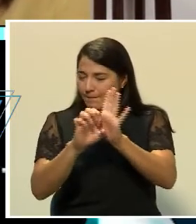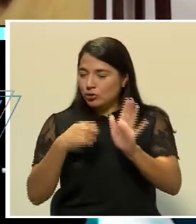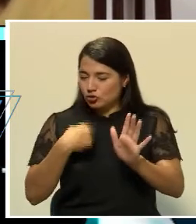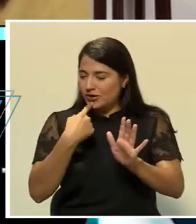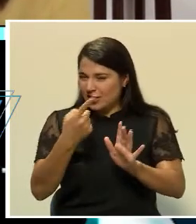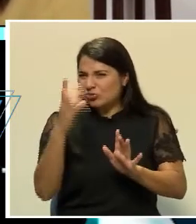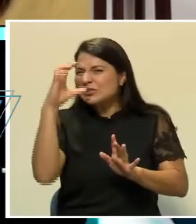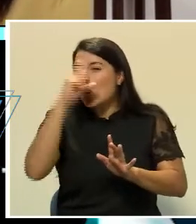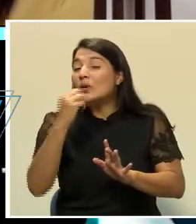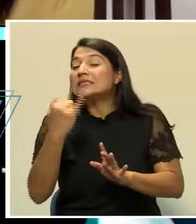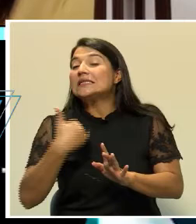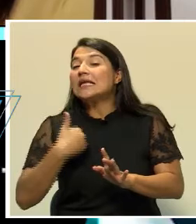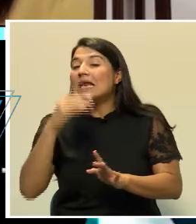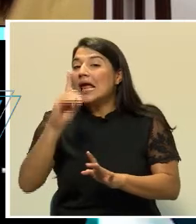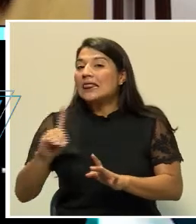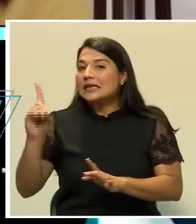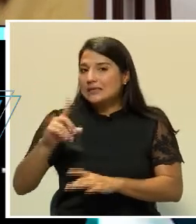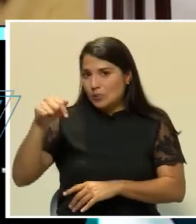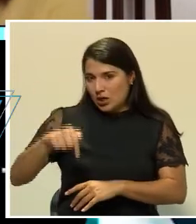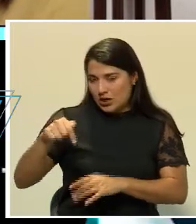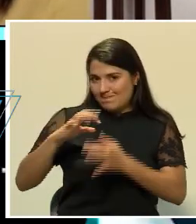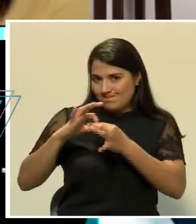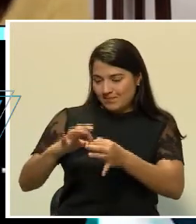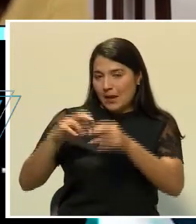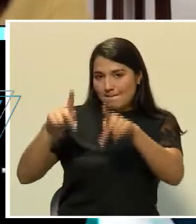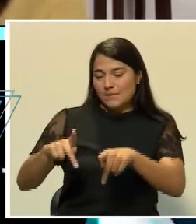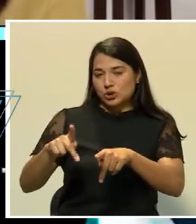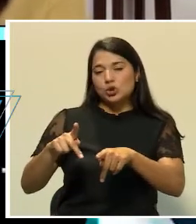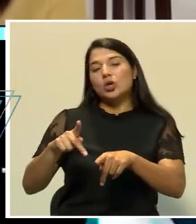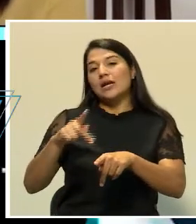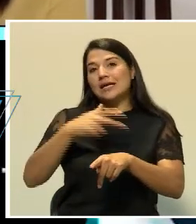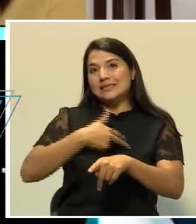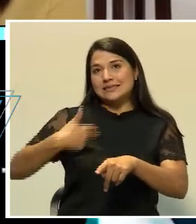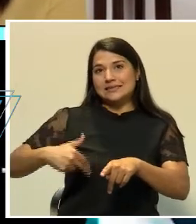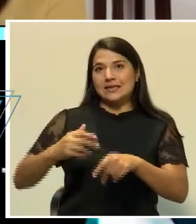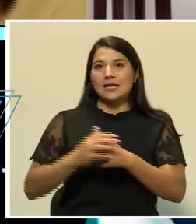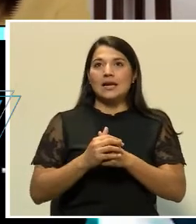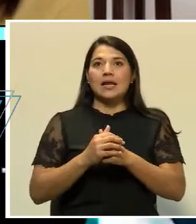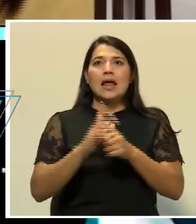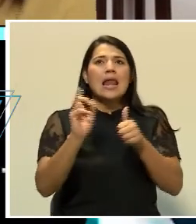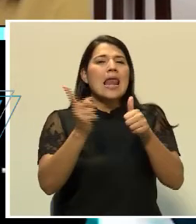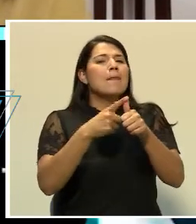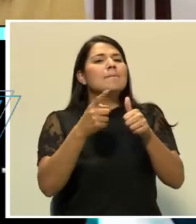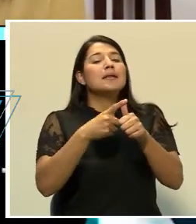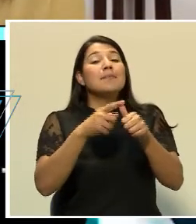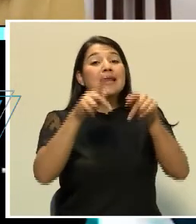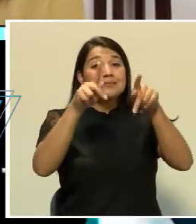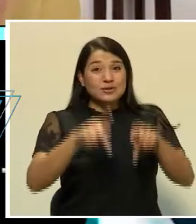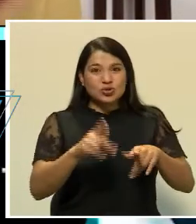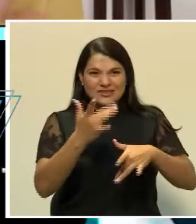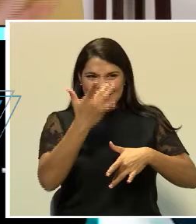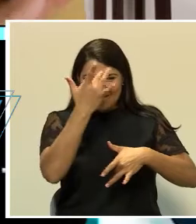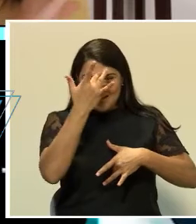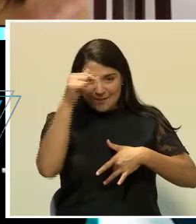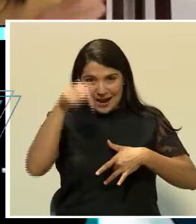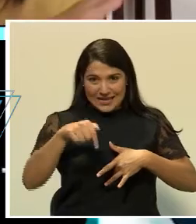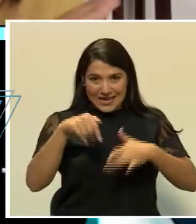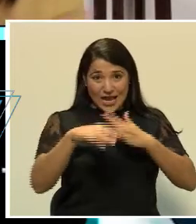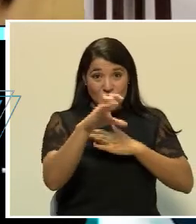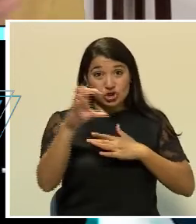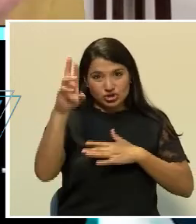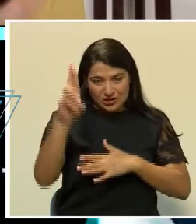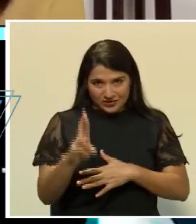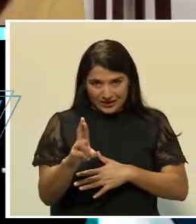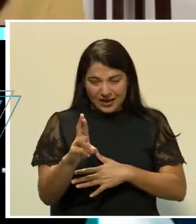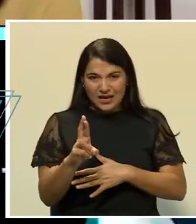momento. El tema de la pandemia, los primeros infectados en Costa Rica fue una pareja estadounidense y todo